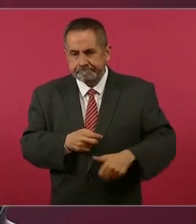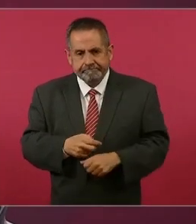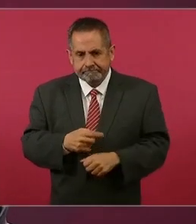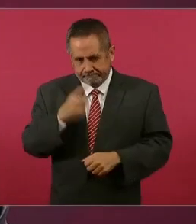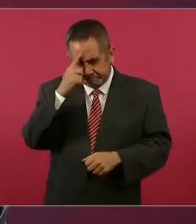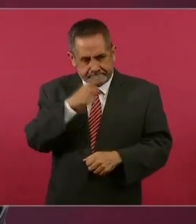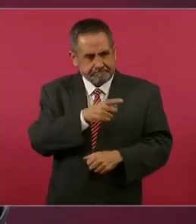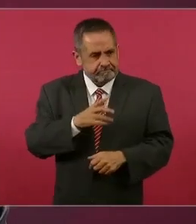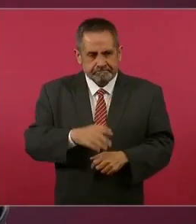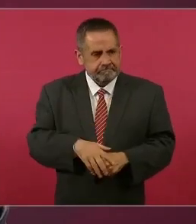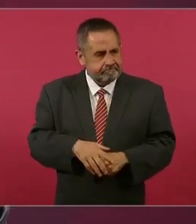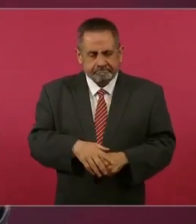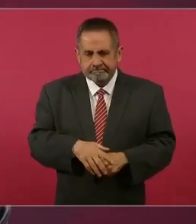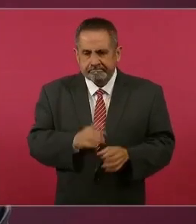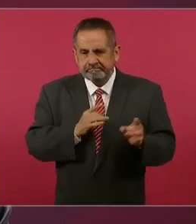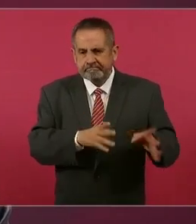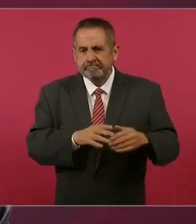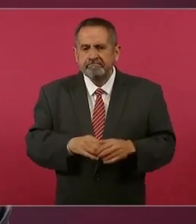el racismo,